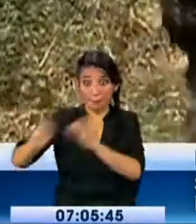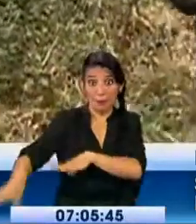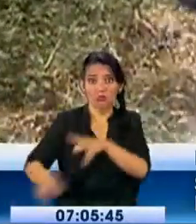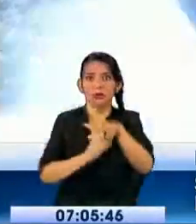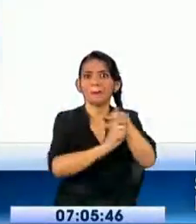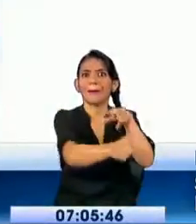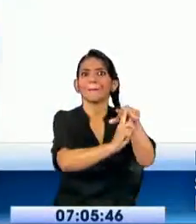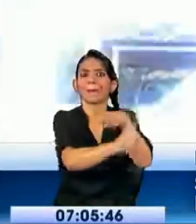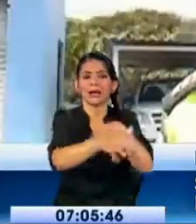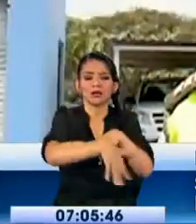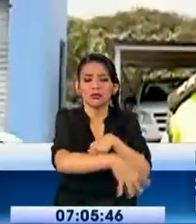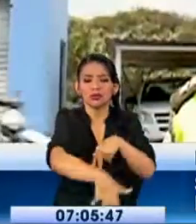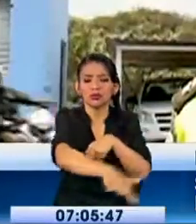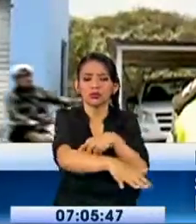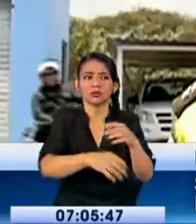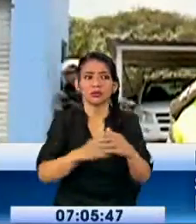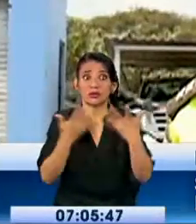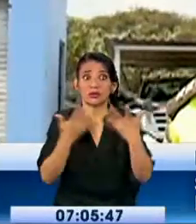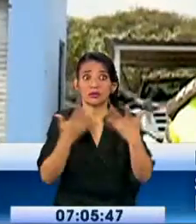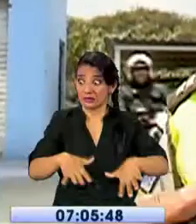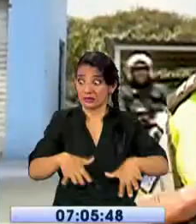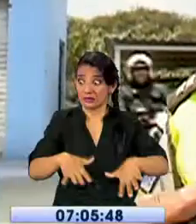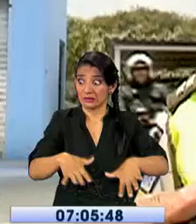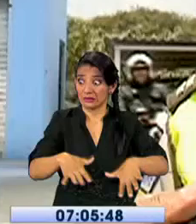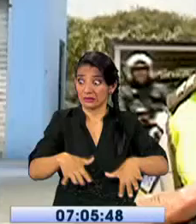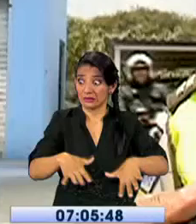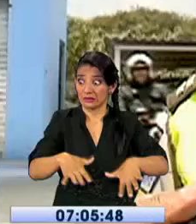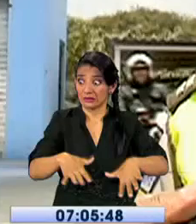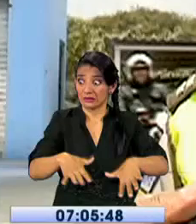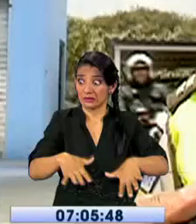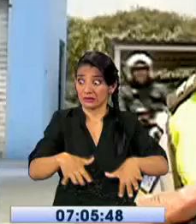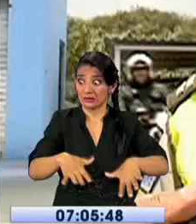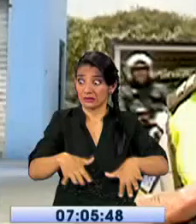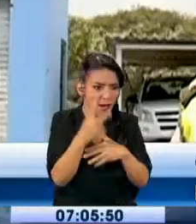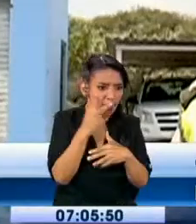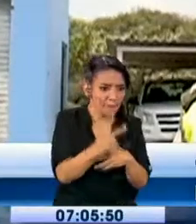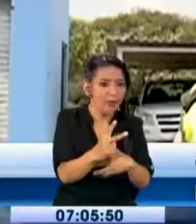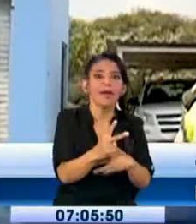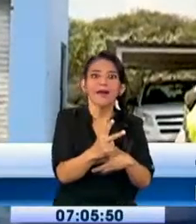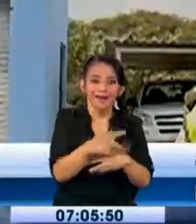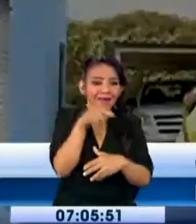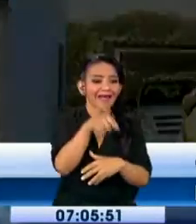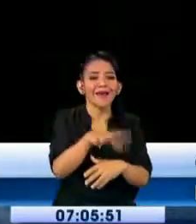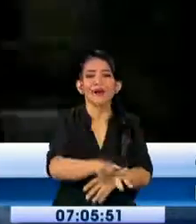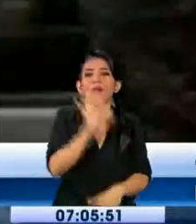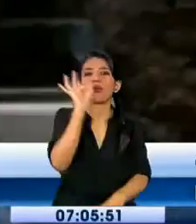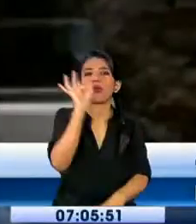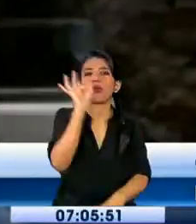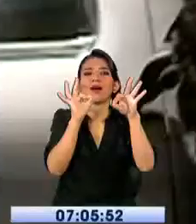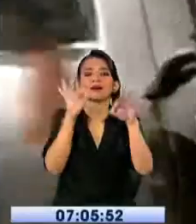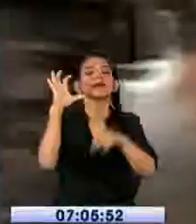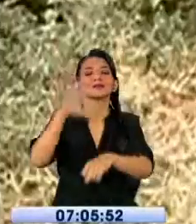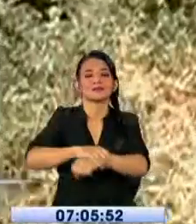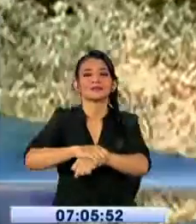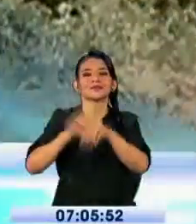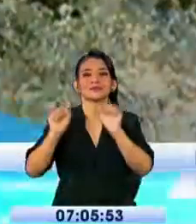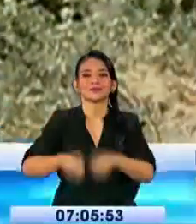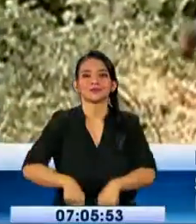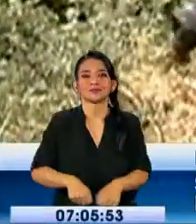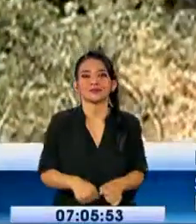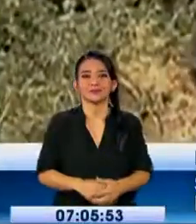los sospechosos. Nos ingresamos a la quebrada y pudimos aprehender a los sospechosos.